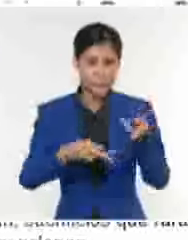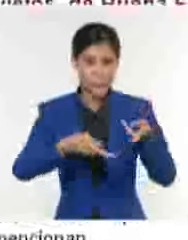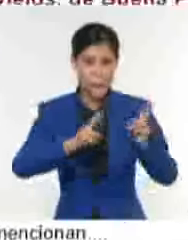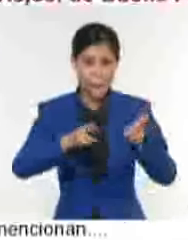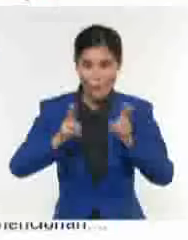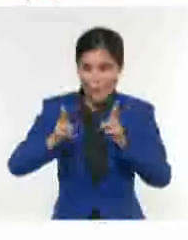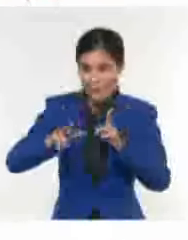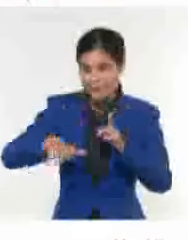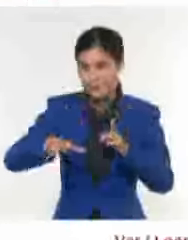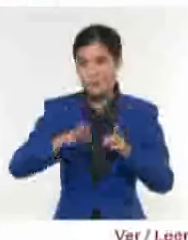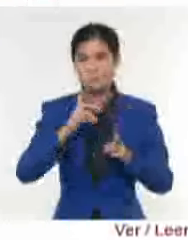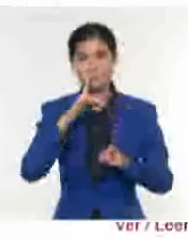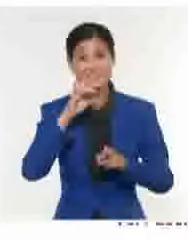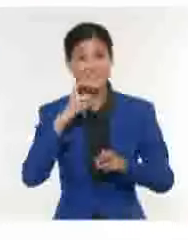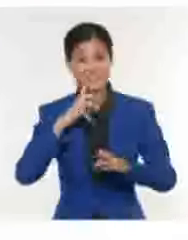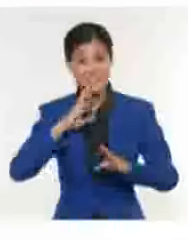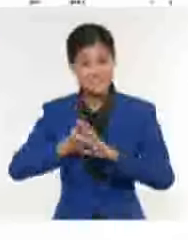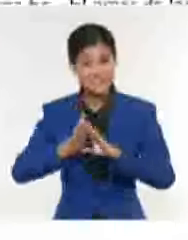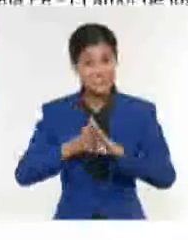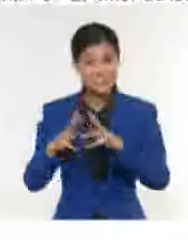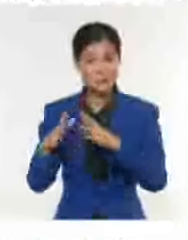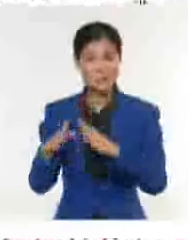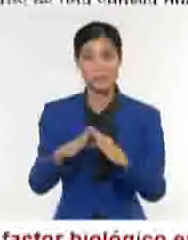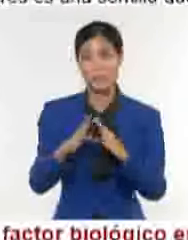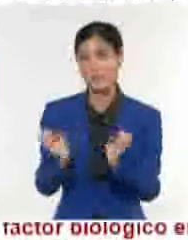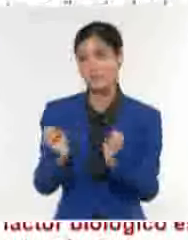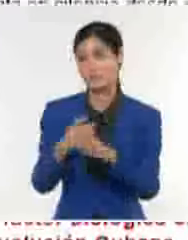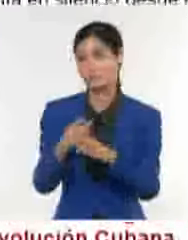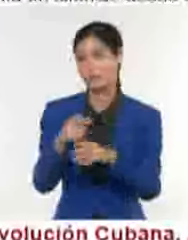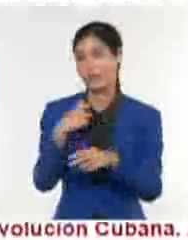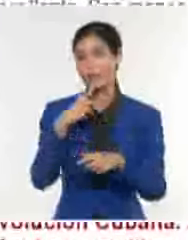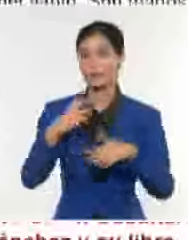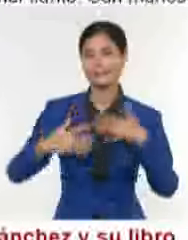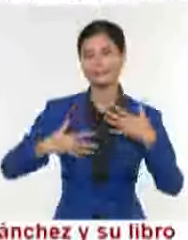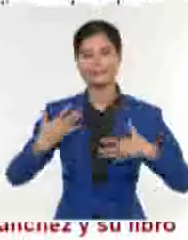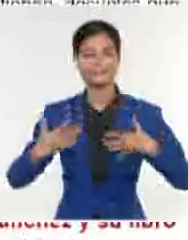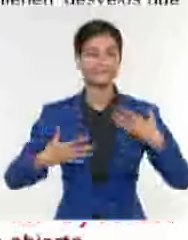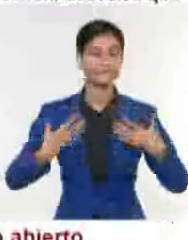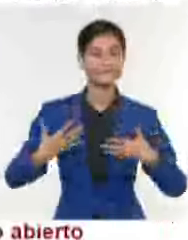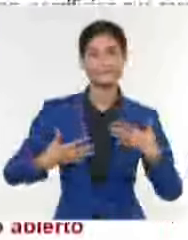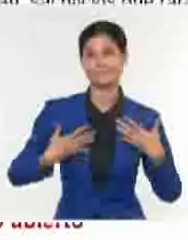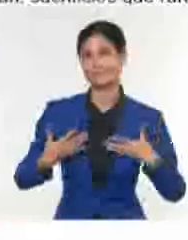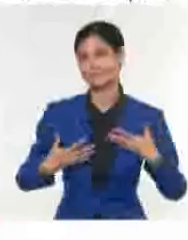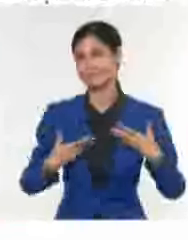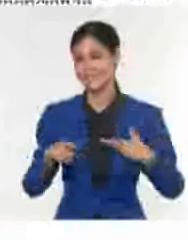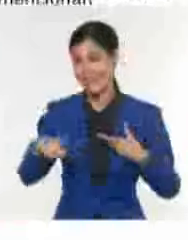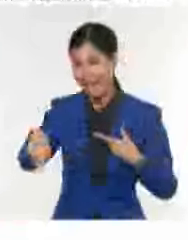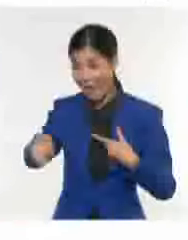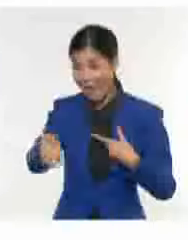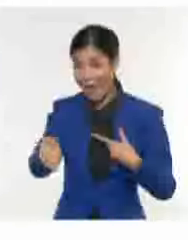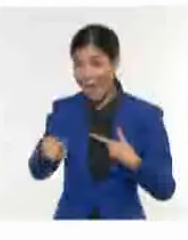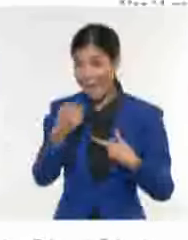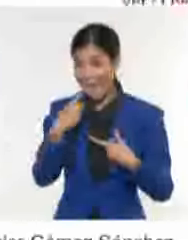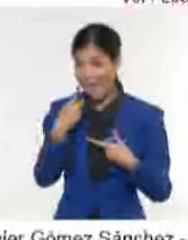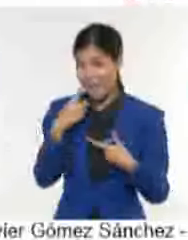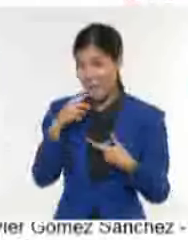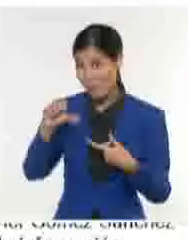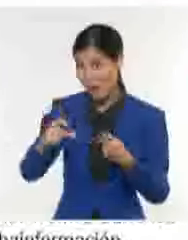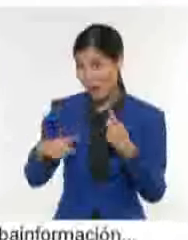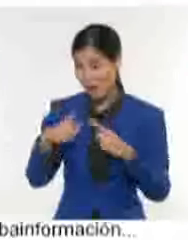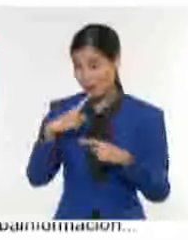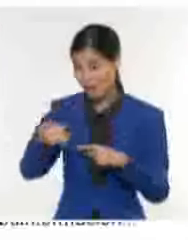restricciones y sanciones de la Casa Blanca, sí los disfruta su personal diplomático en La Habana, incluido el encargado de negocios, Mike